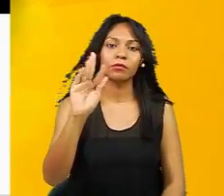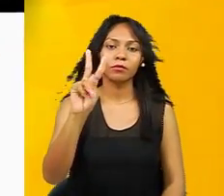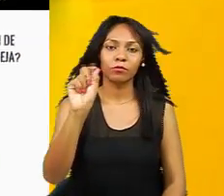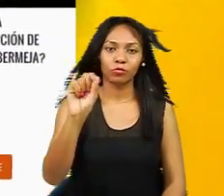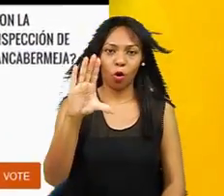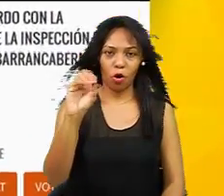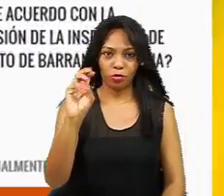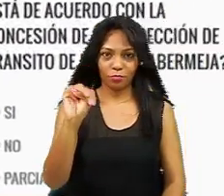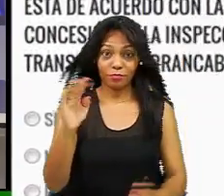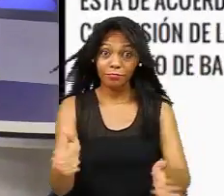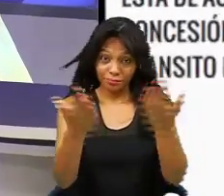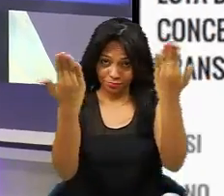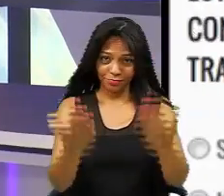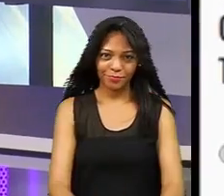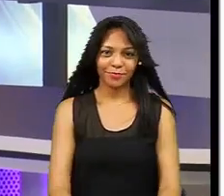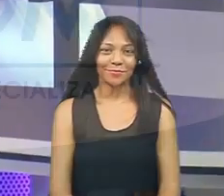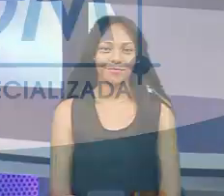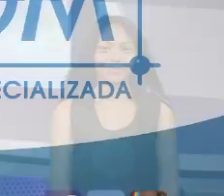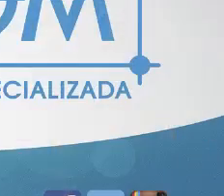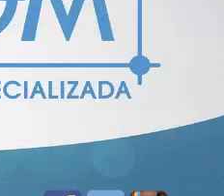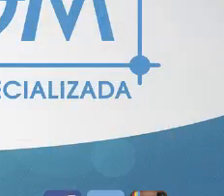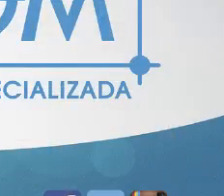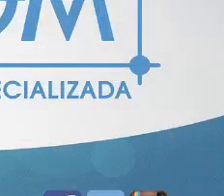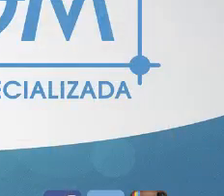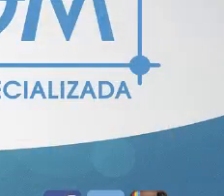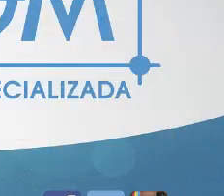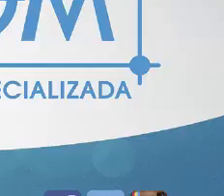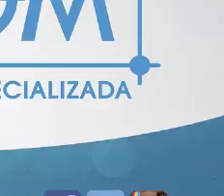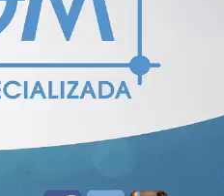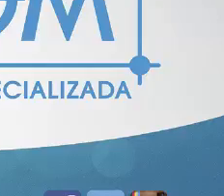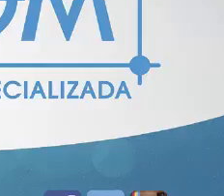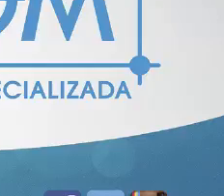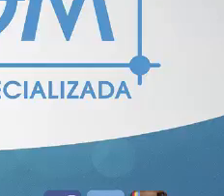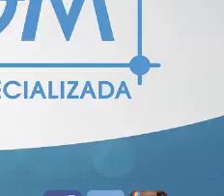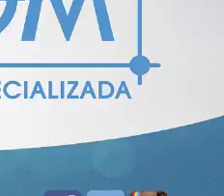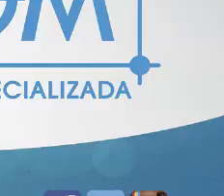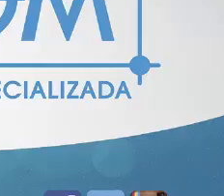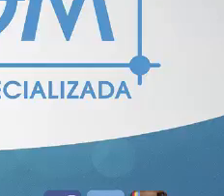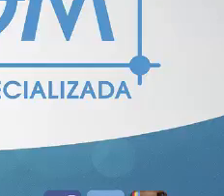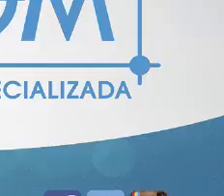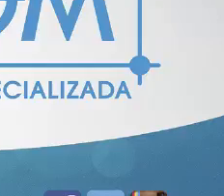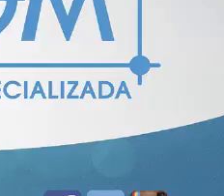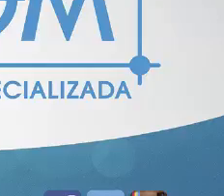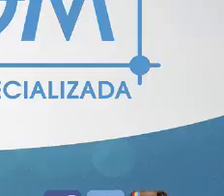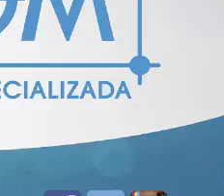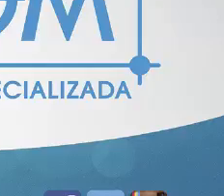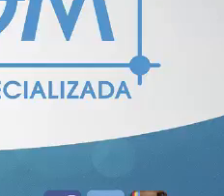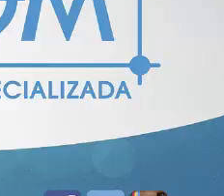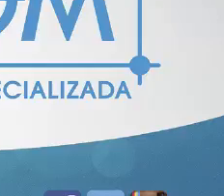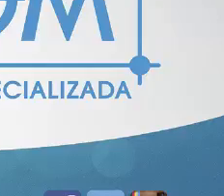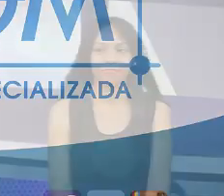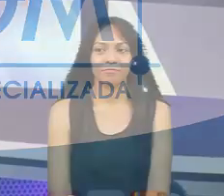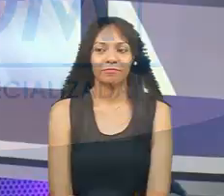www.enlacetelevisión.com. Visítenos. Y al mal tiempo, buena cara. Desde 1994, CROM es la sonrisa de Barranca Bermeja.